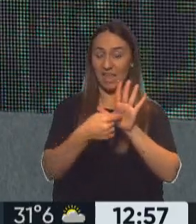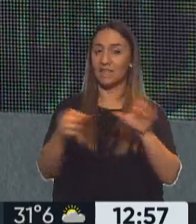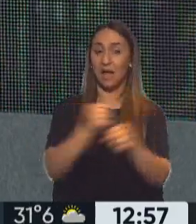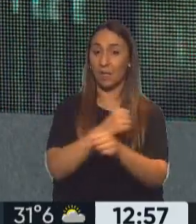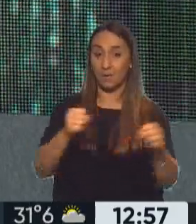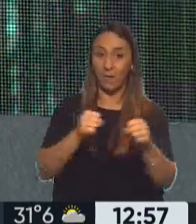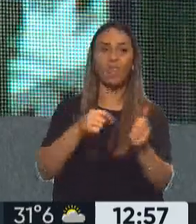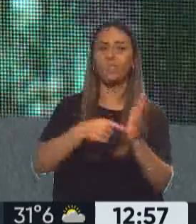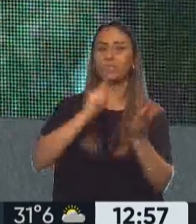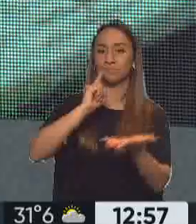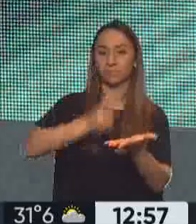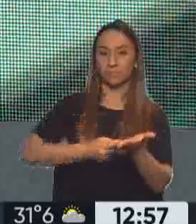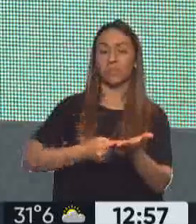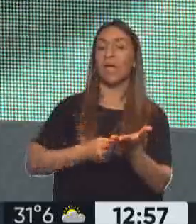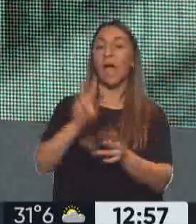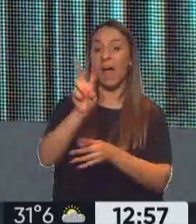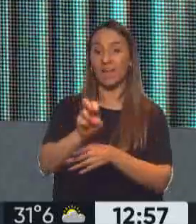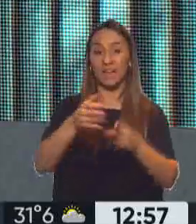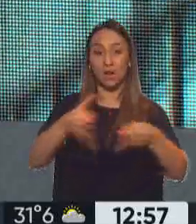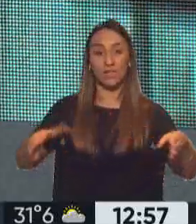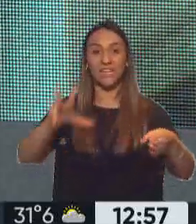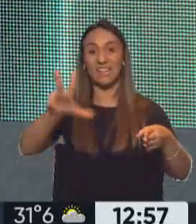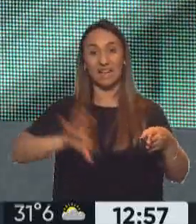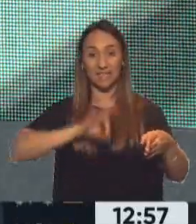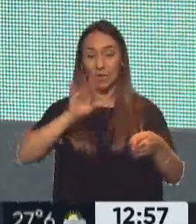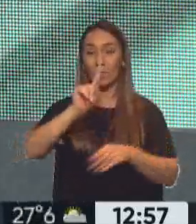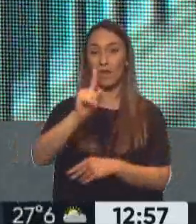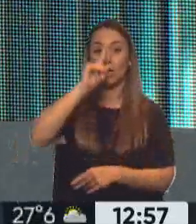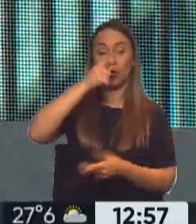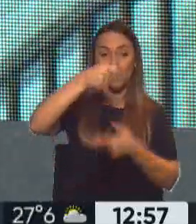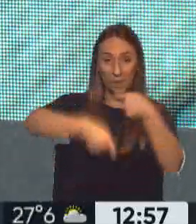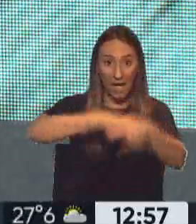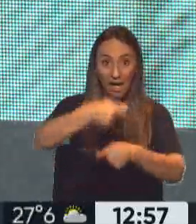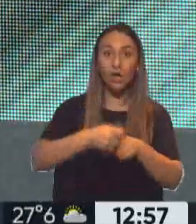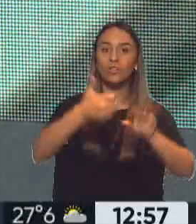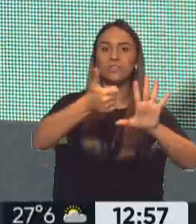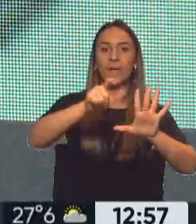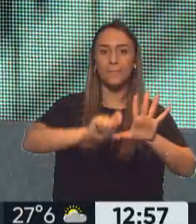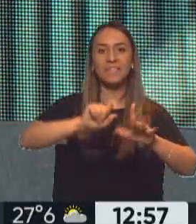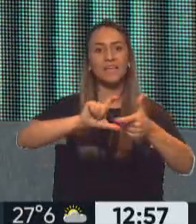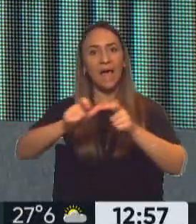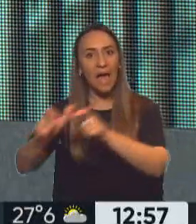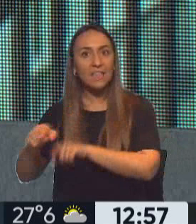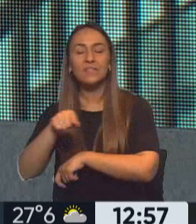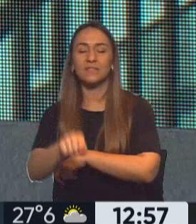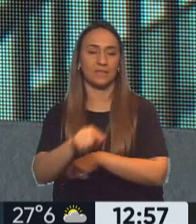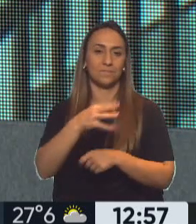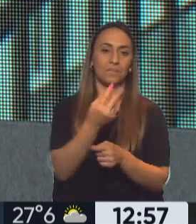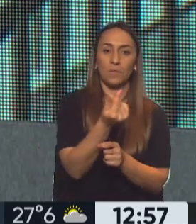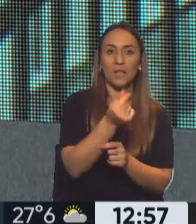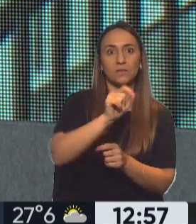3 años y además una actualización cada 6 meses. Pero bueno, para analizar, claro, qué es lo que opinan los inquilinos, ya recibimos